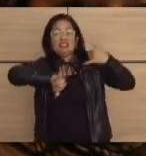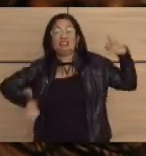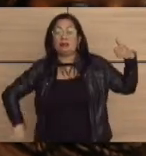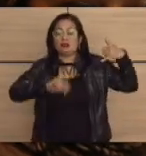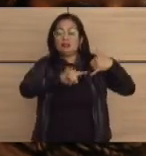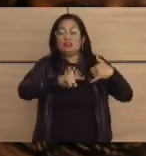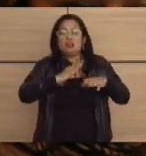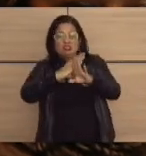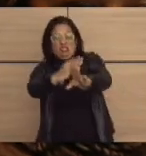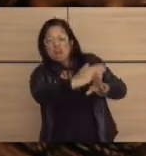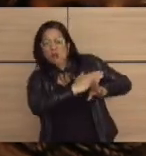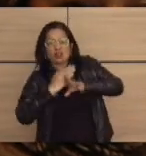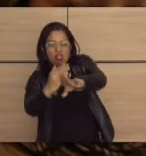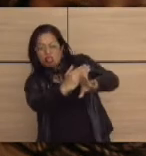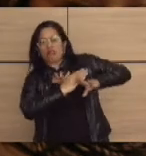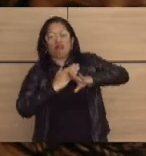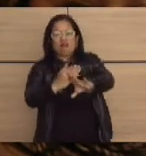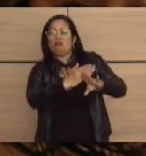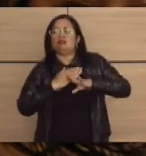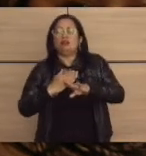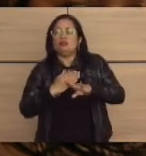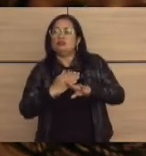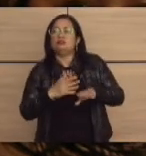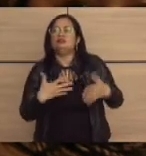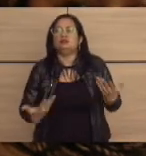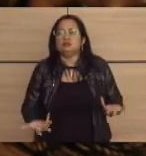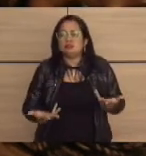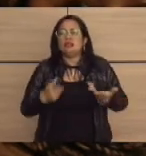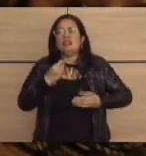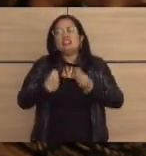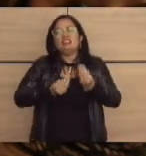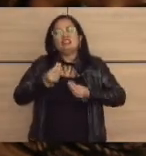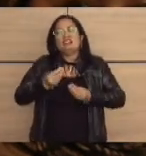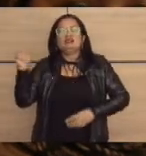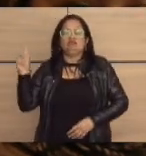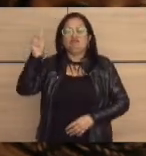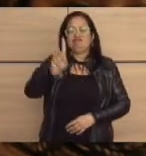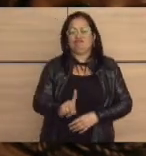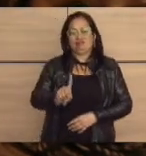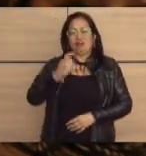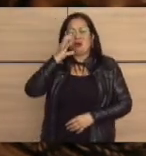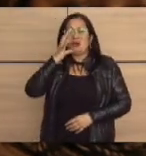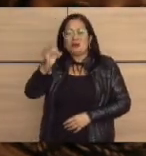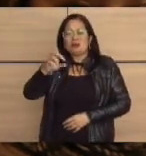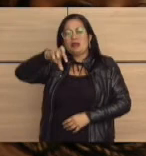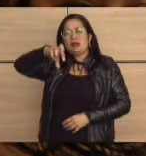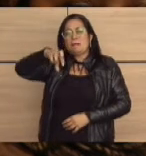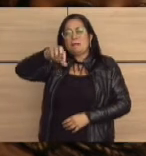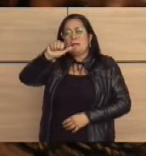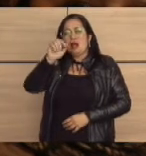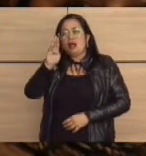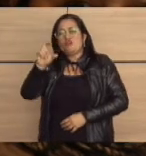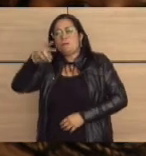eso fue bloqueado, y tuvo que llegar Pablo Murillo a la región del Sinú